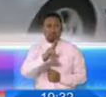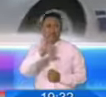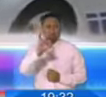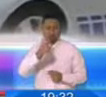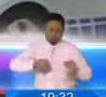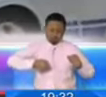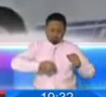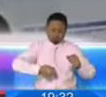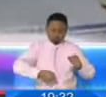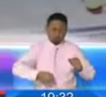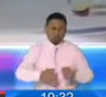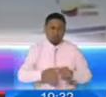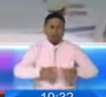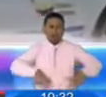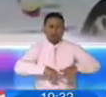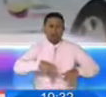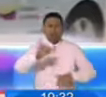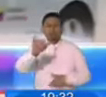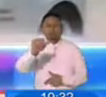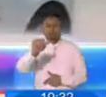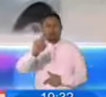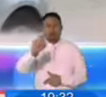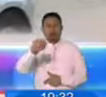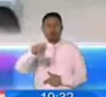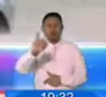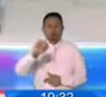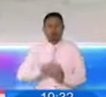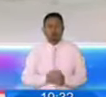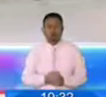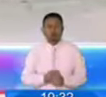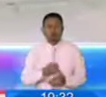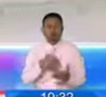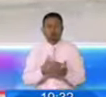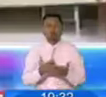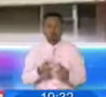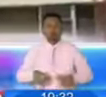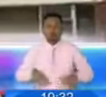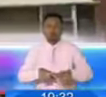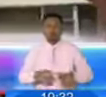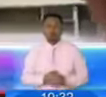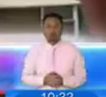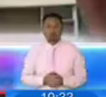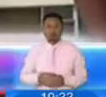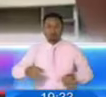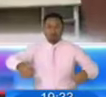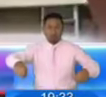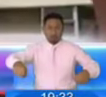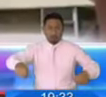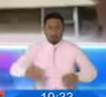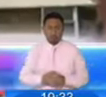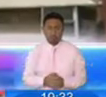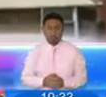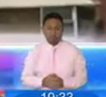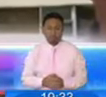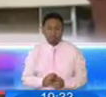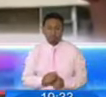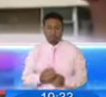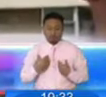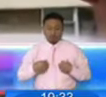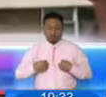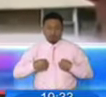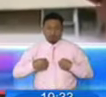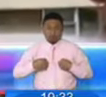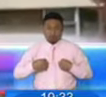en un sector poco poblado de Yaruquí. Hasta ese sitio habría sido llevado con engaños. Está una moto, están las prendas en este